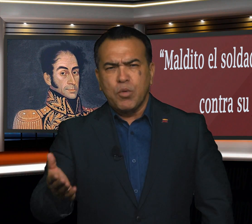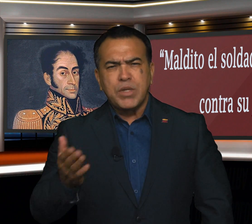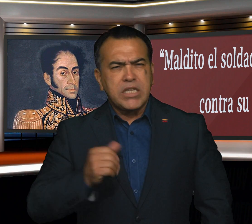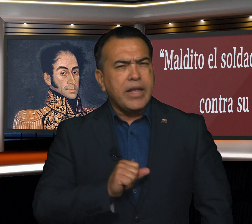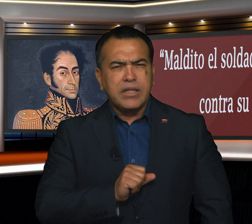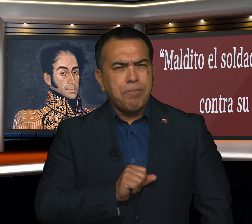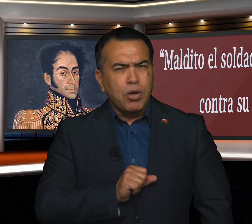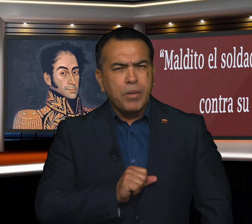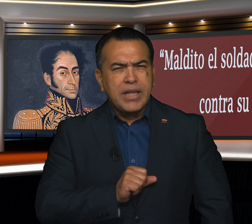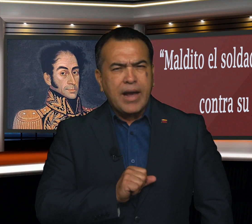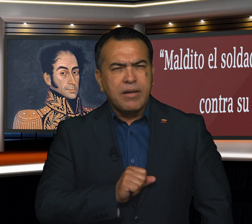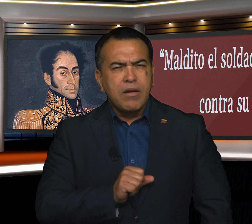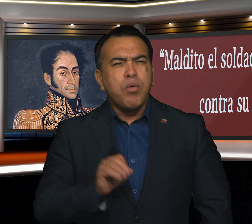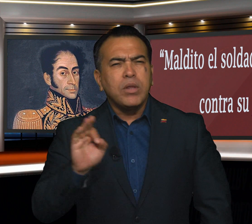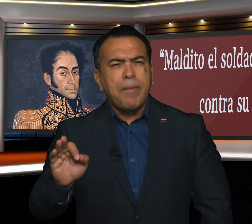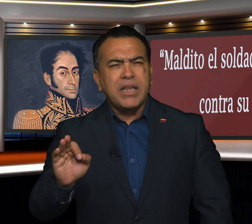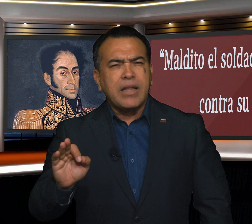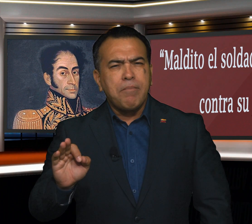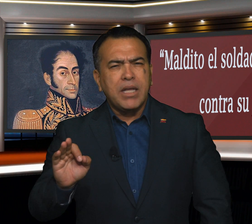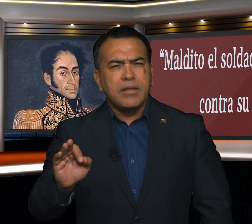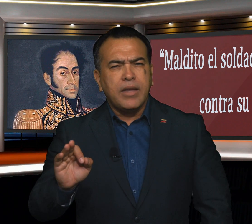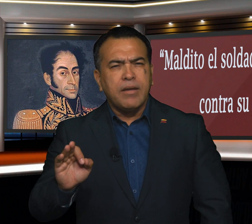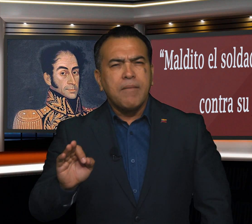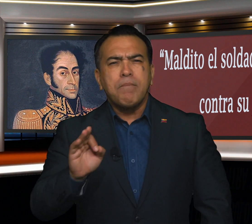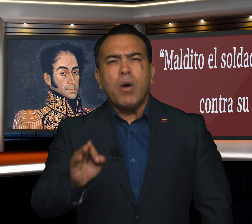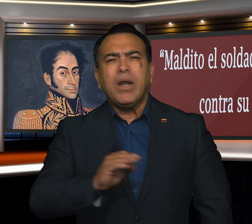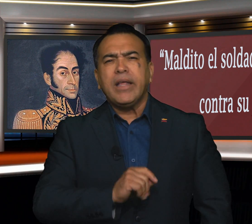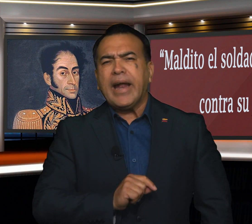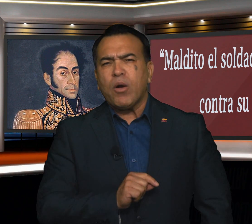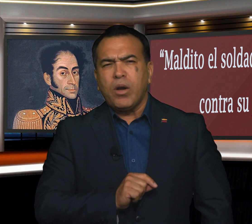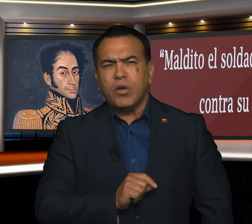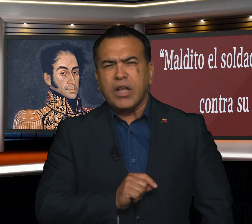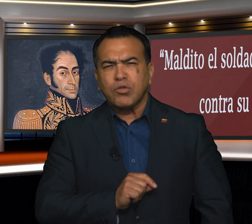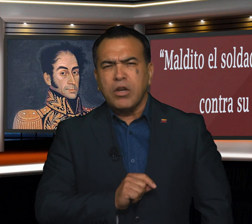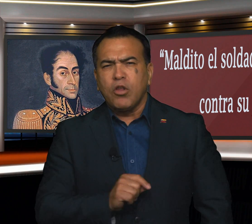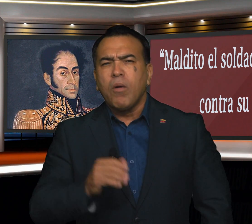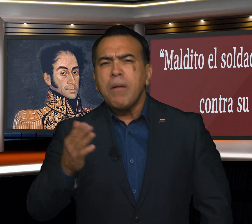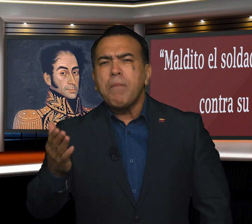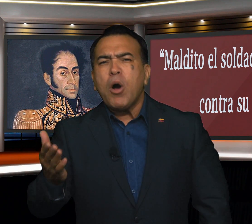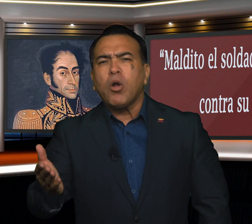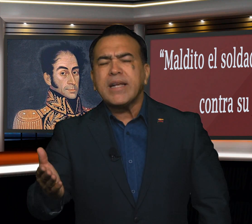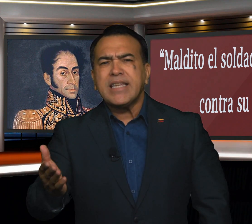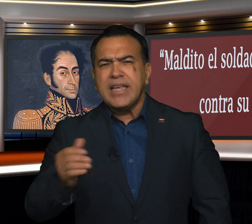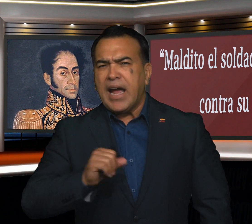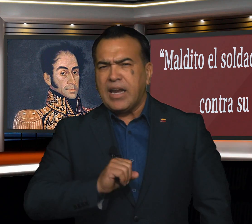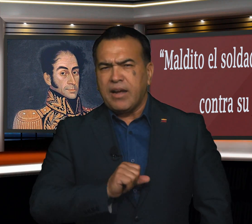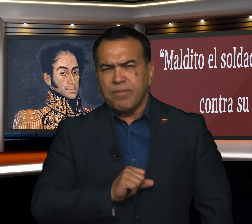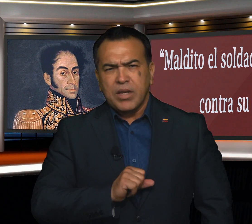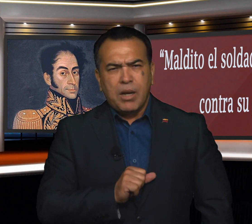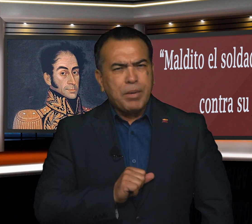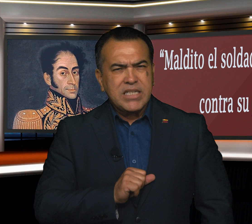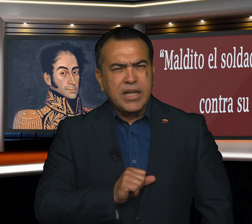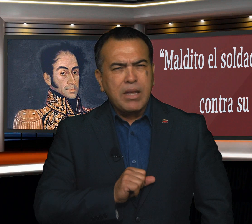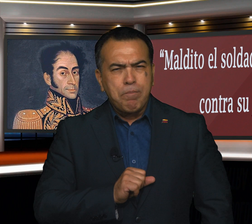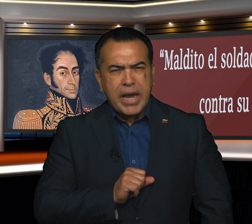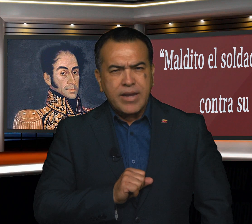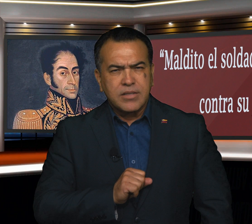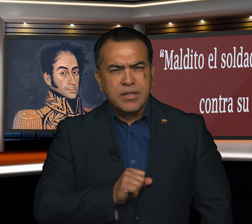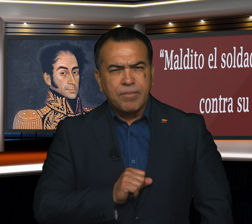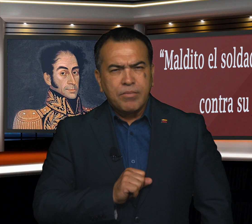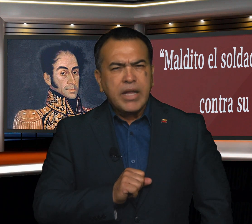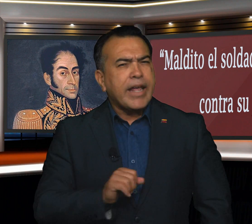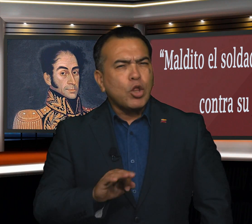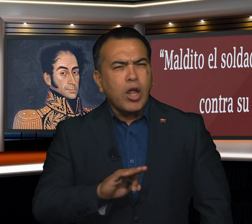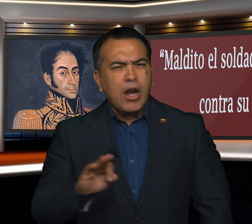hay suficiente probidad fundamentalmente bajo el liderazgo de los Estados Unidos, bajo lo que señala el presidente